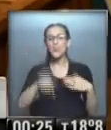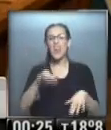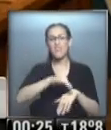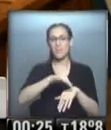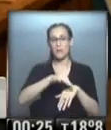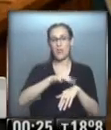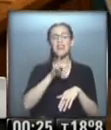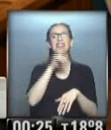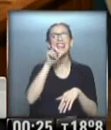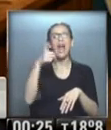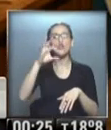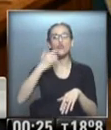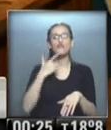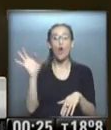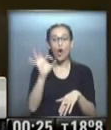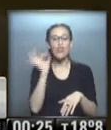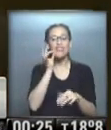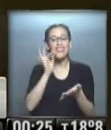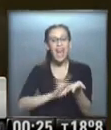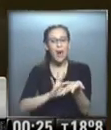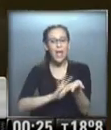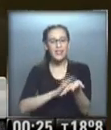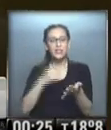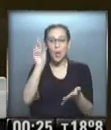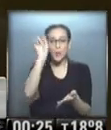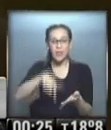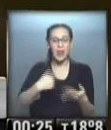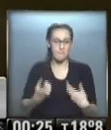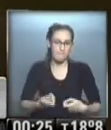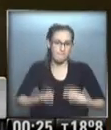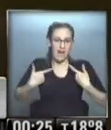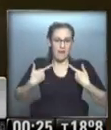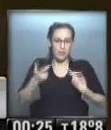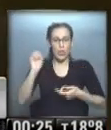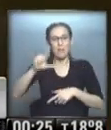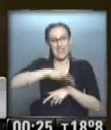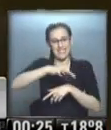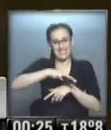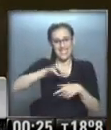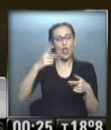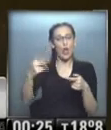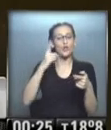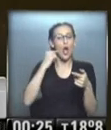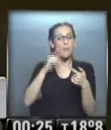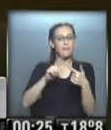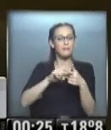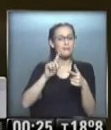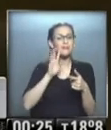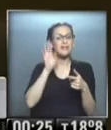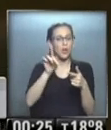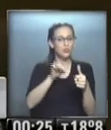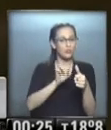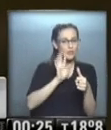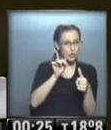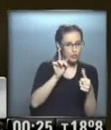fueron galardonados con el Premio Nobel de Medicina. Los estadounidenses James Rotham y Randy Sheckman y el alemán